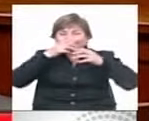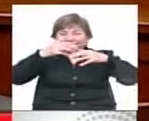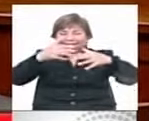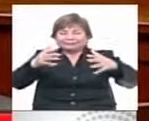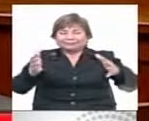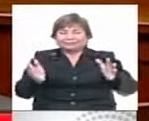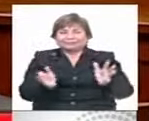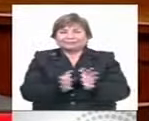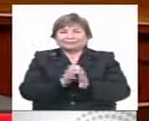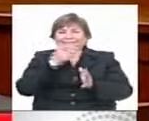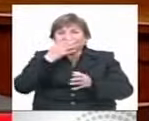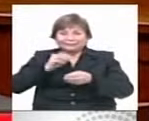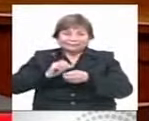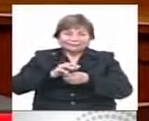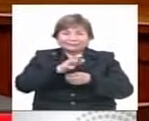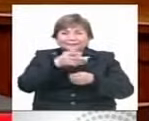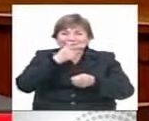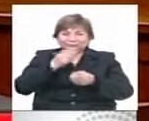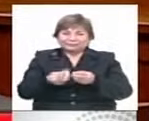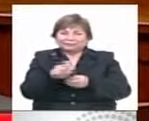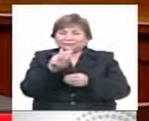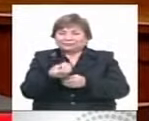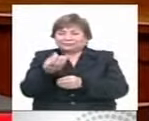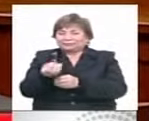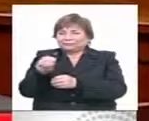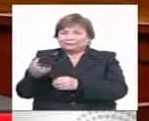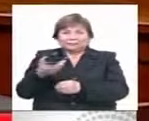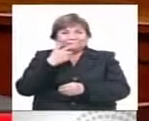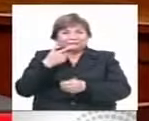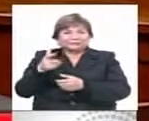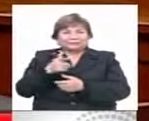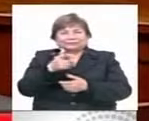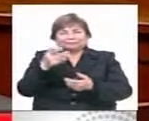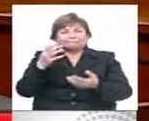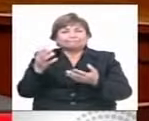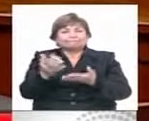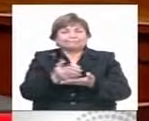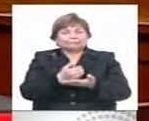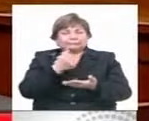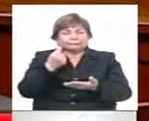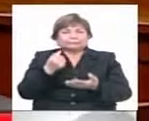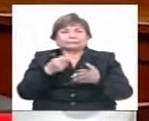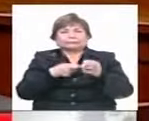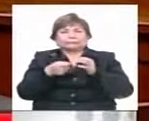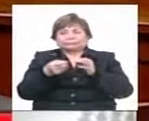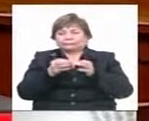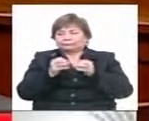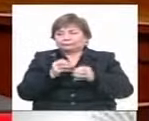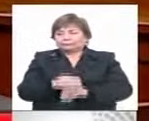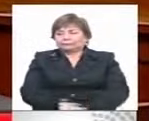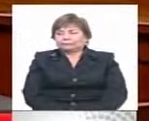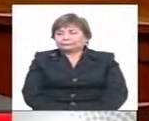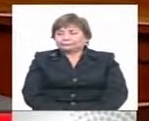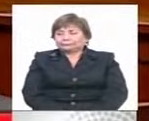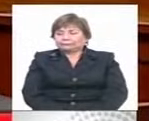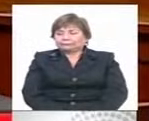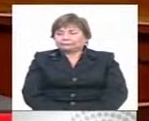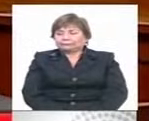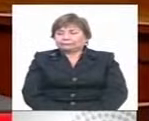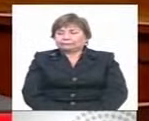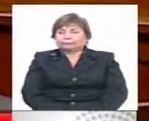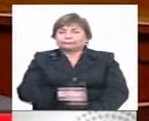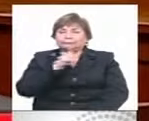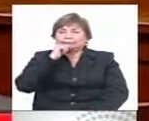y de infraestructura de riego parcelario, recuperación y manejo de praderas. Asimismo,